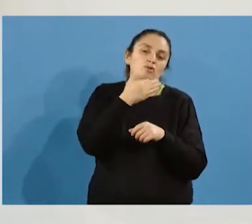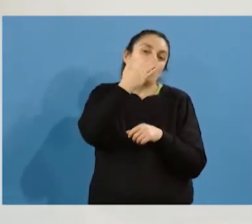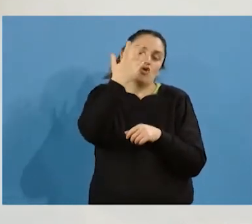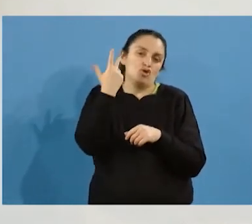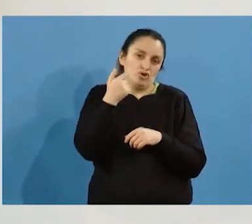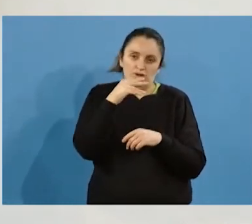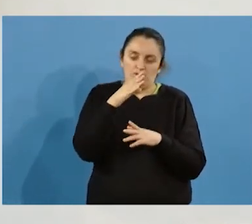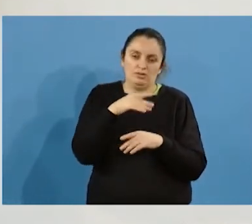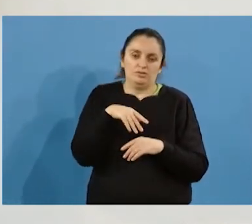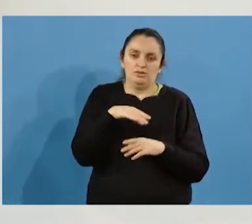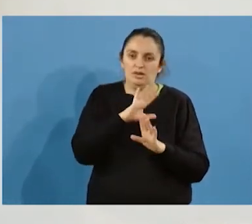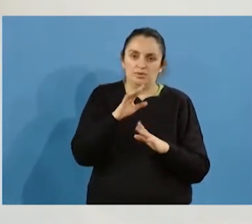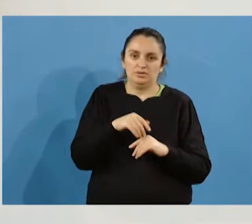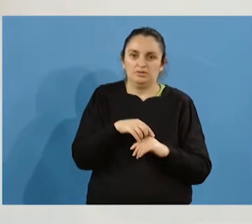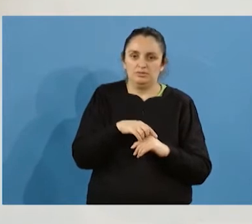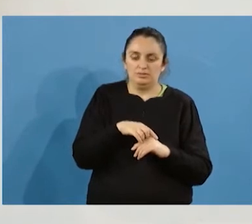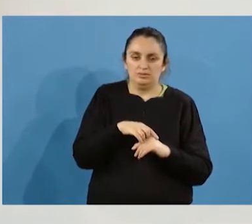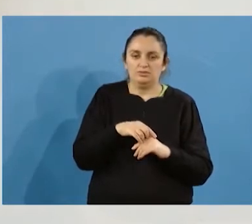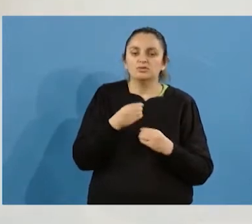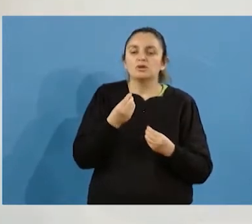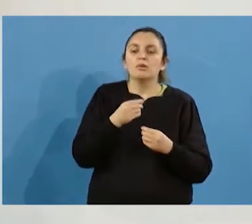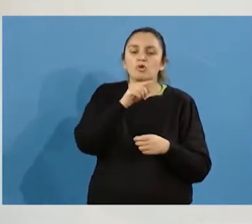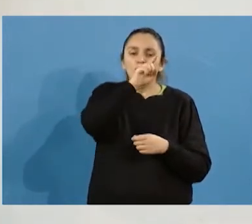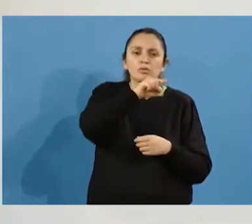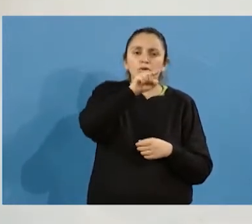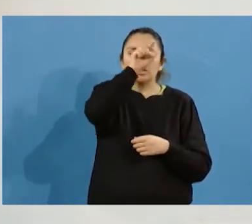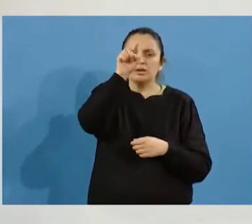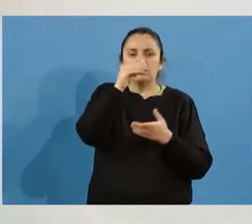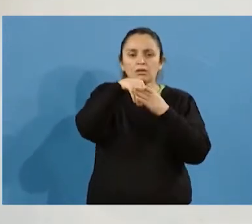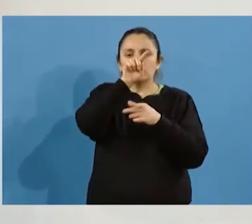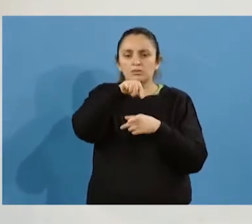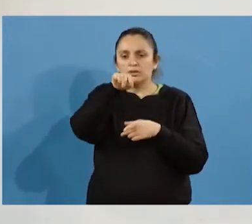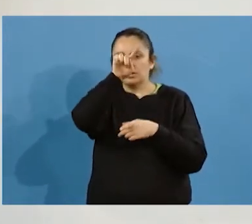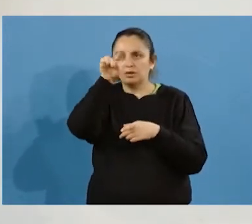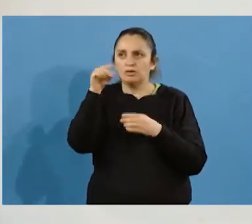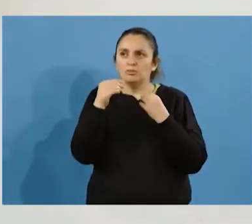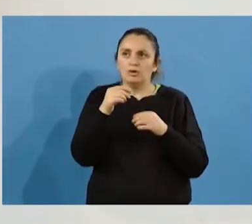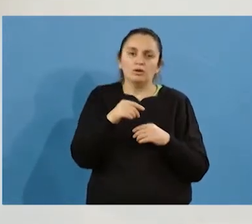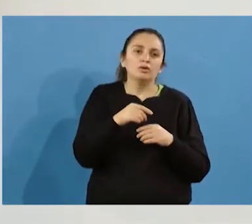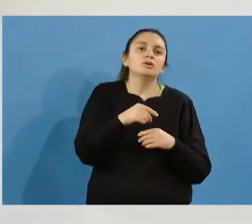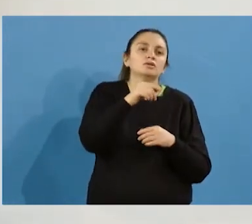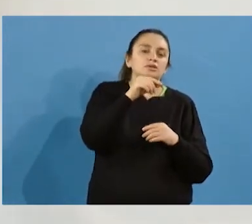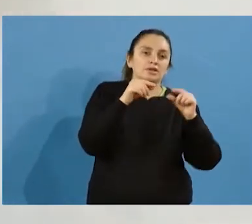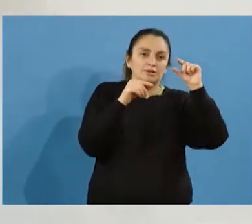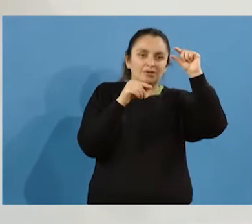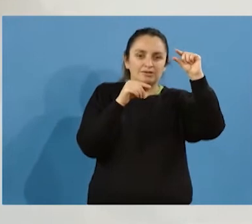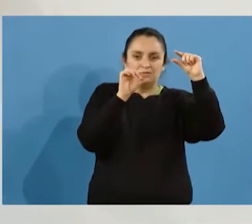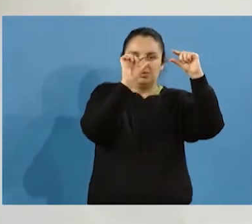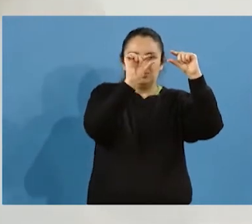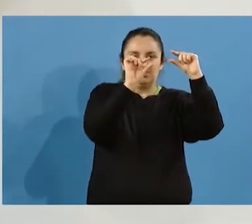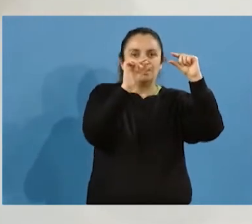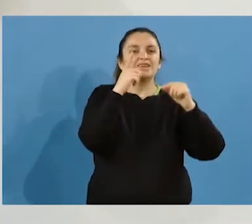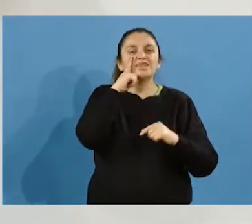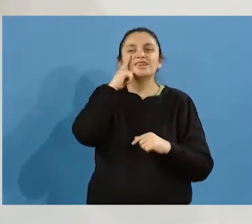para poder resolver una raíz de otra raíz bueno multiplicó los índices este índice lo multiplicó con este 15 y unificó